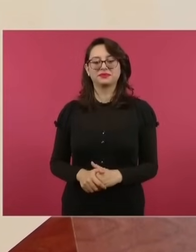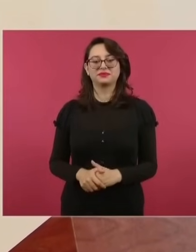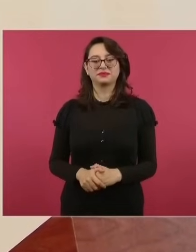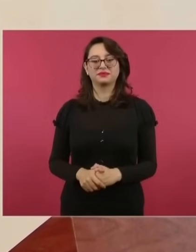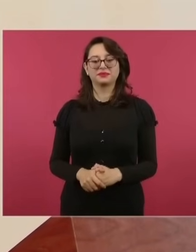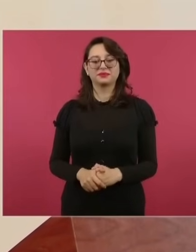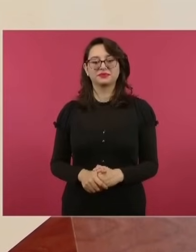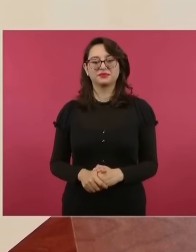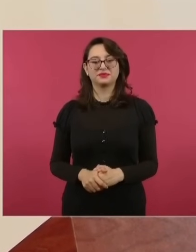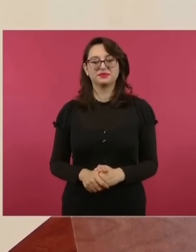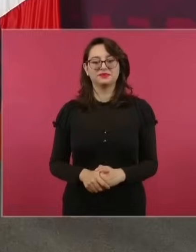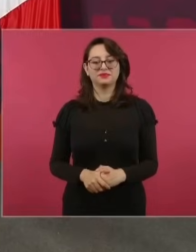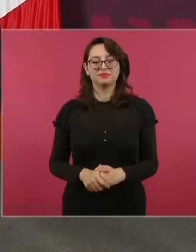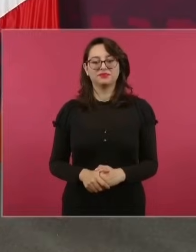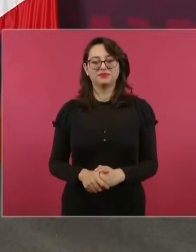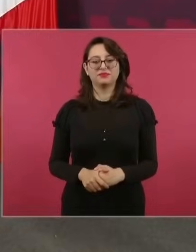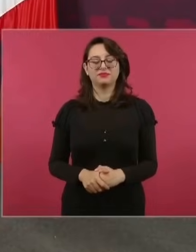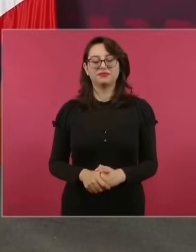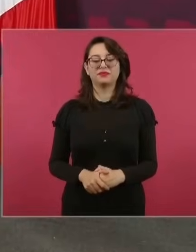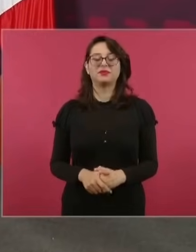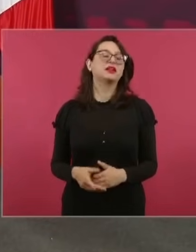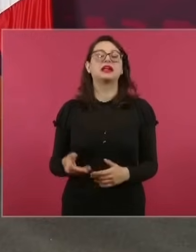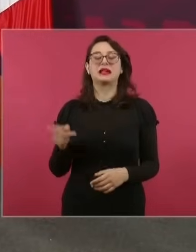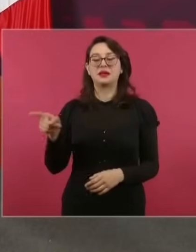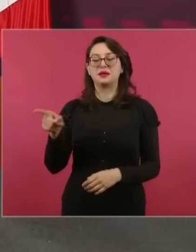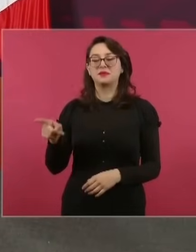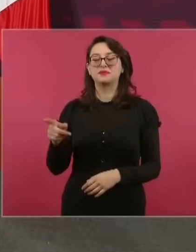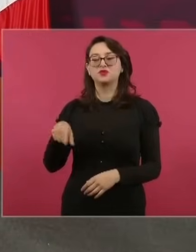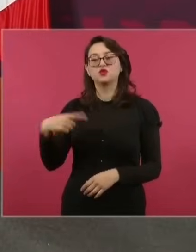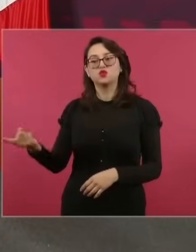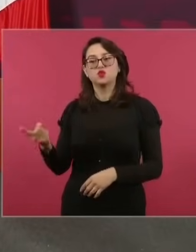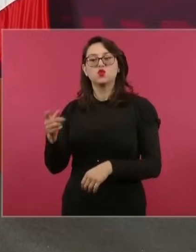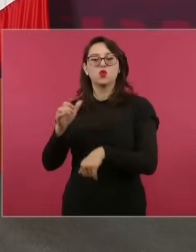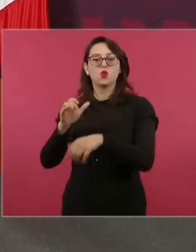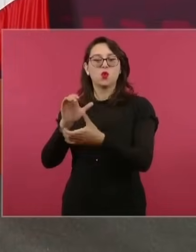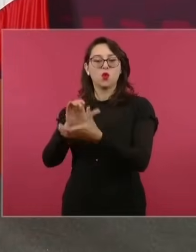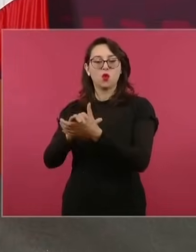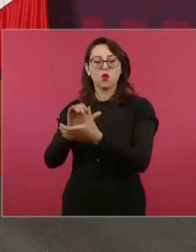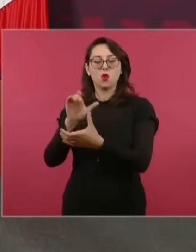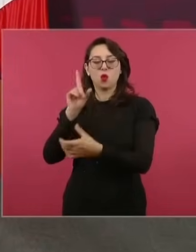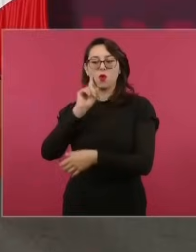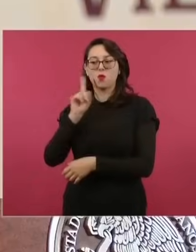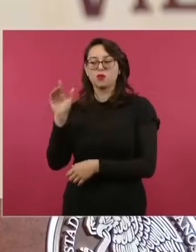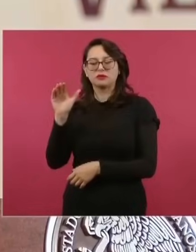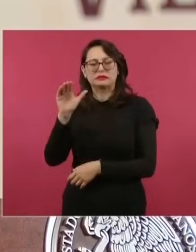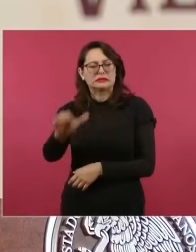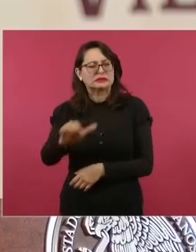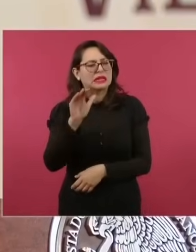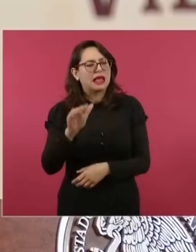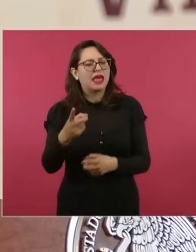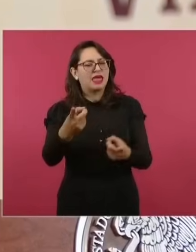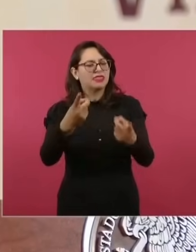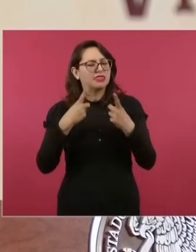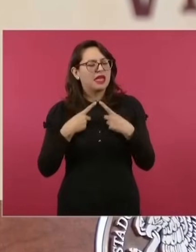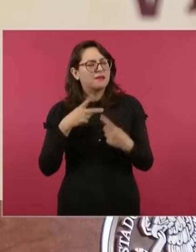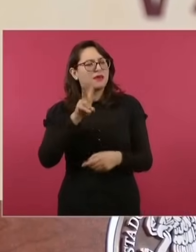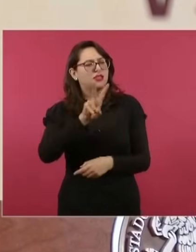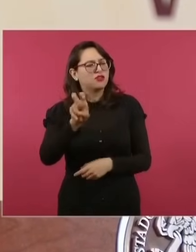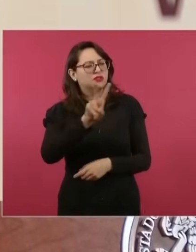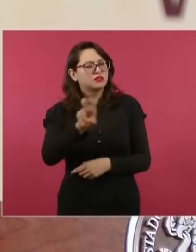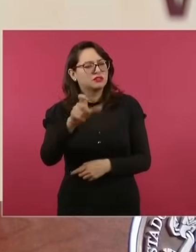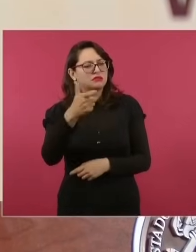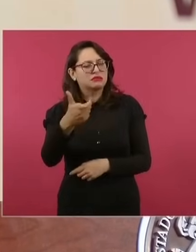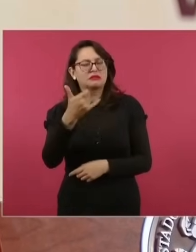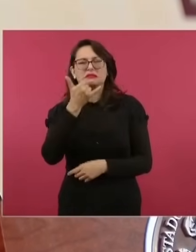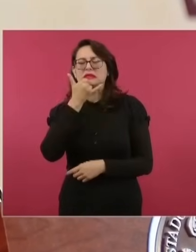con argumentos que uno no entiende bien. A mí me da la impresión de que es muy probable que lo haya escuchado, solo él sabe. Si él dice que no escuchó, pues no